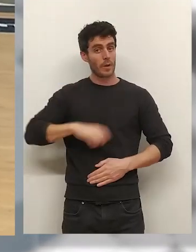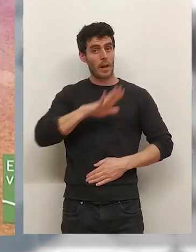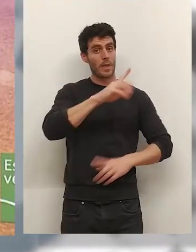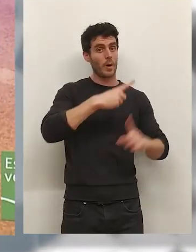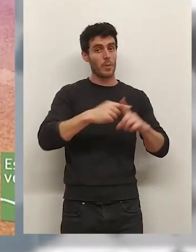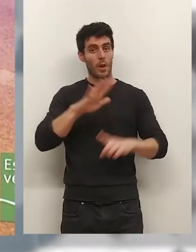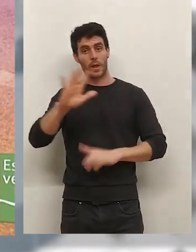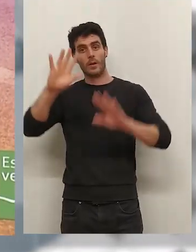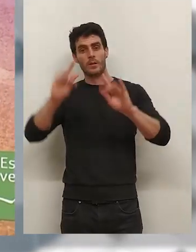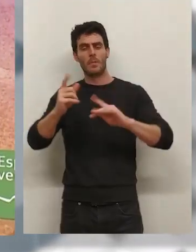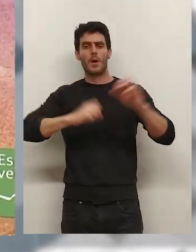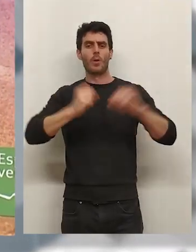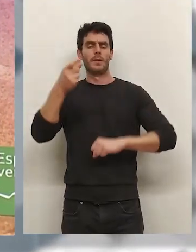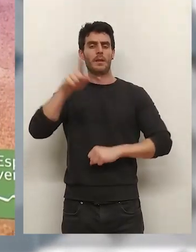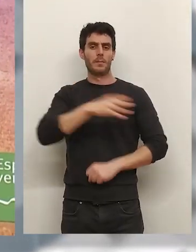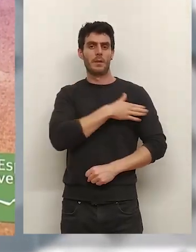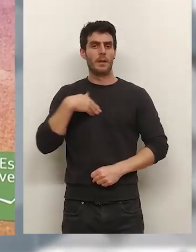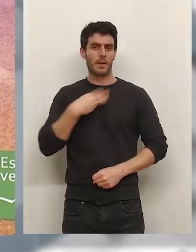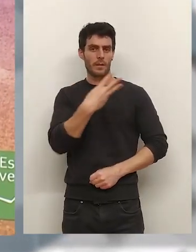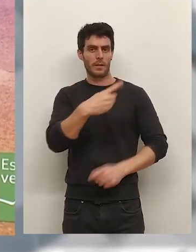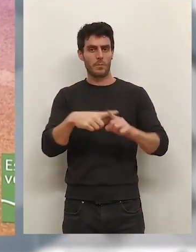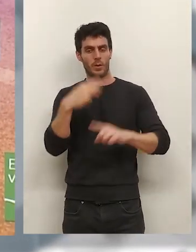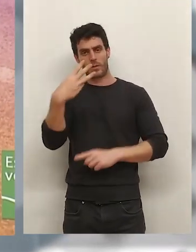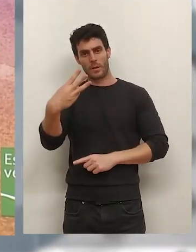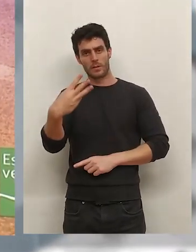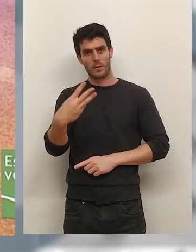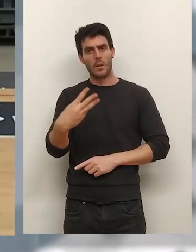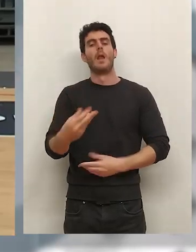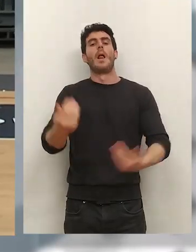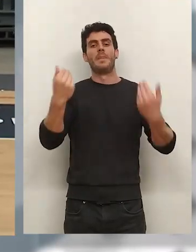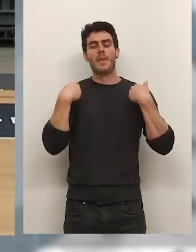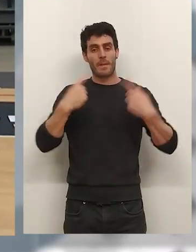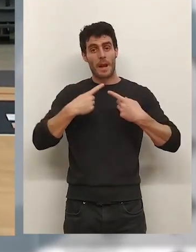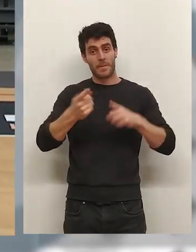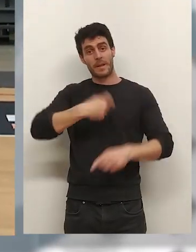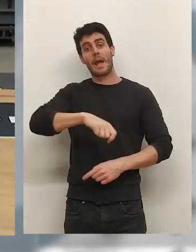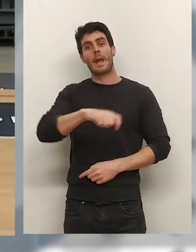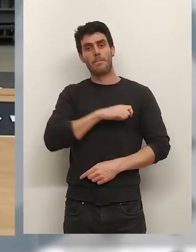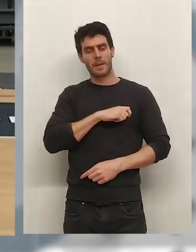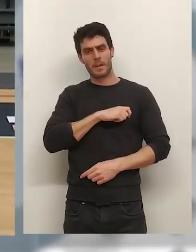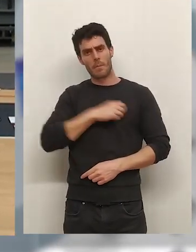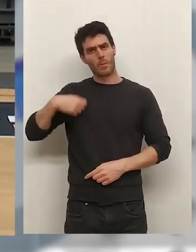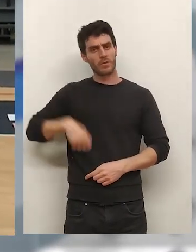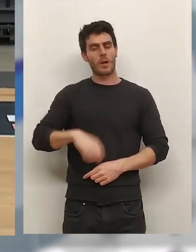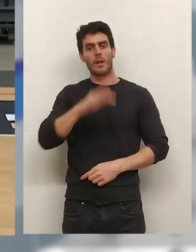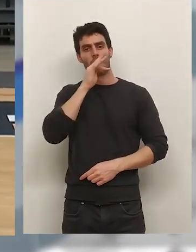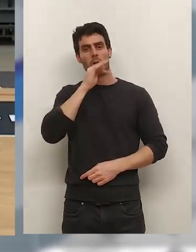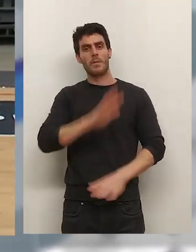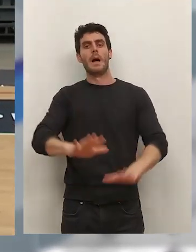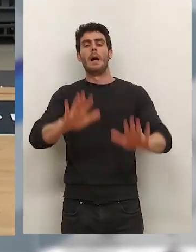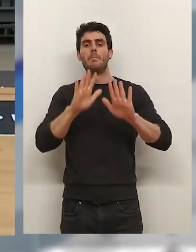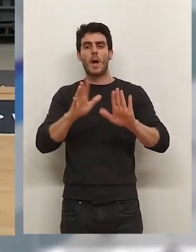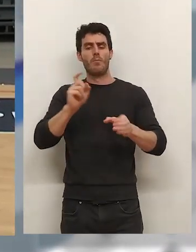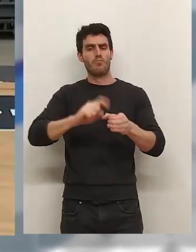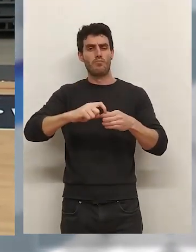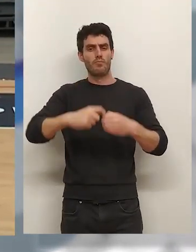profesionales del 5x5, pero que quieren competir también en 3x3, una disciplina que en España todavía no es profesional,